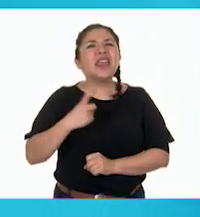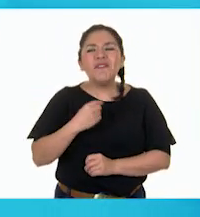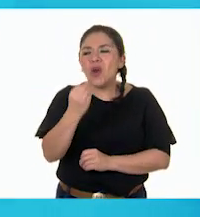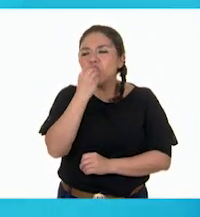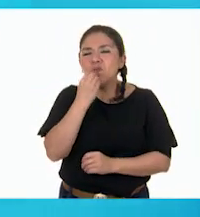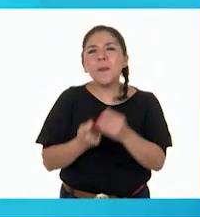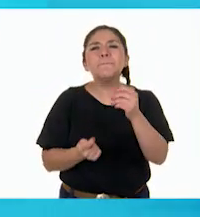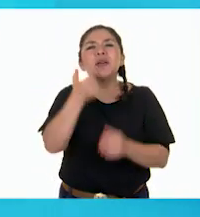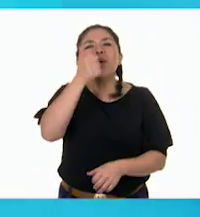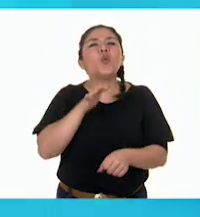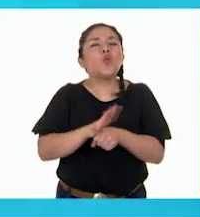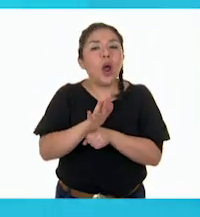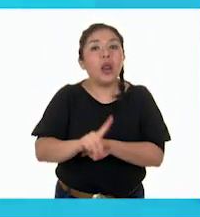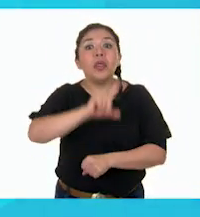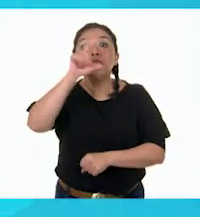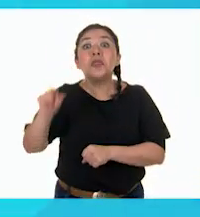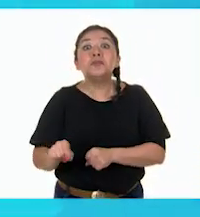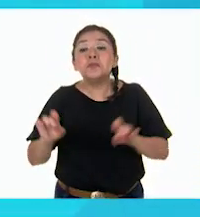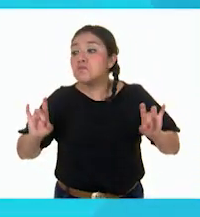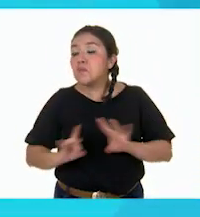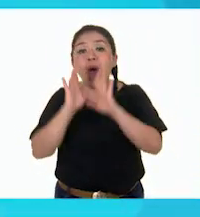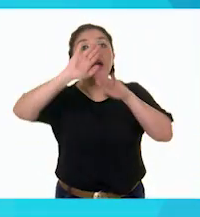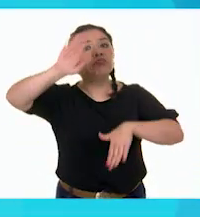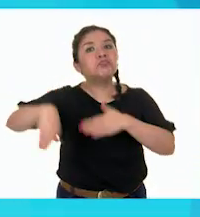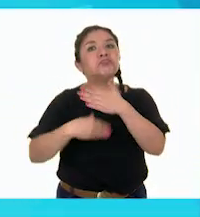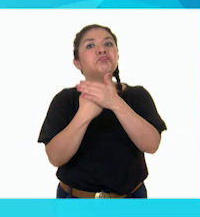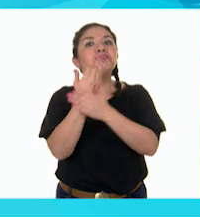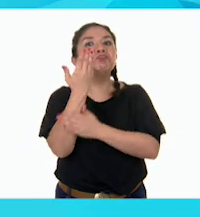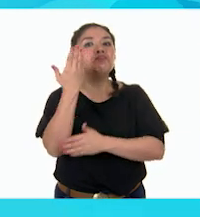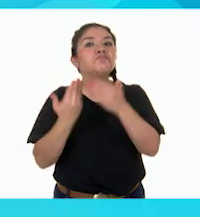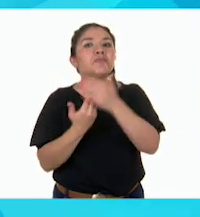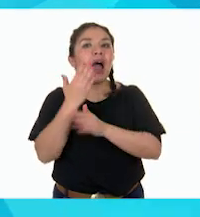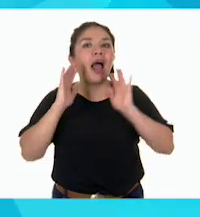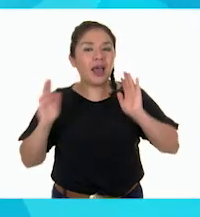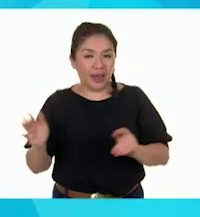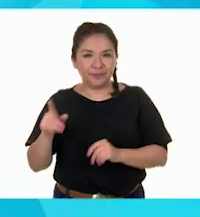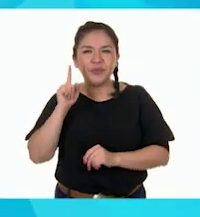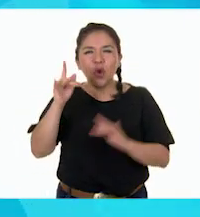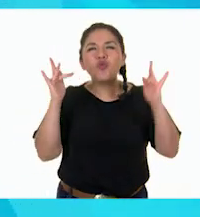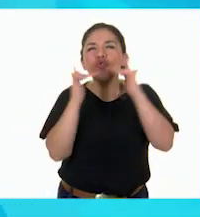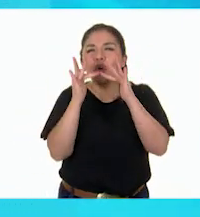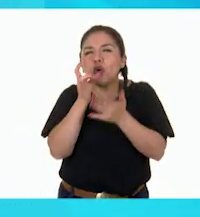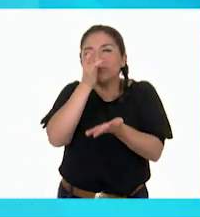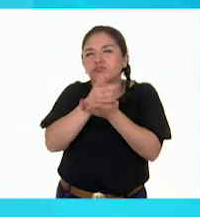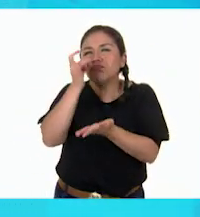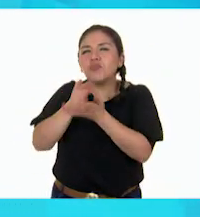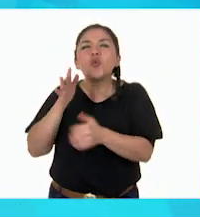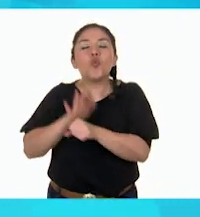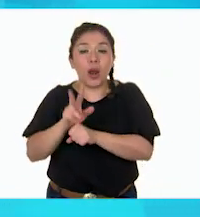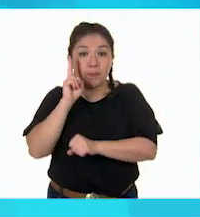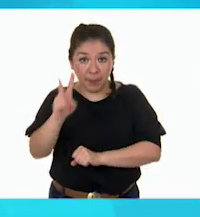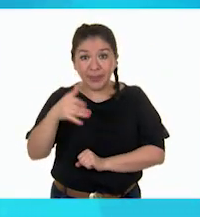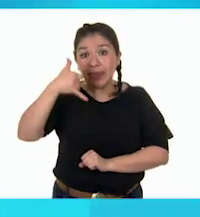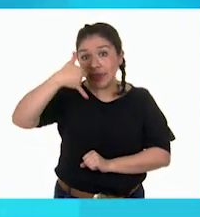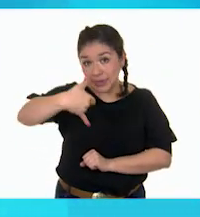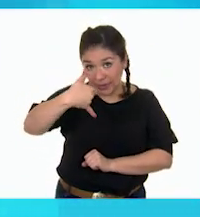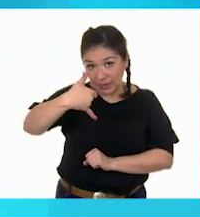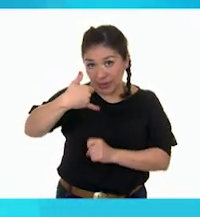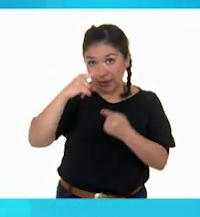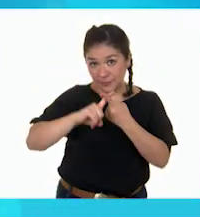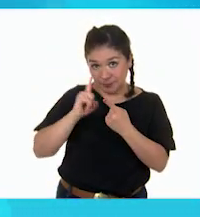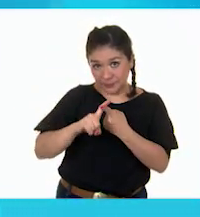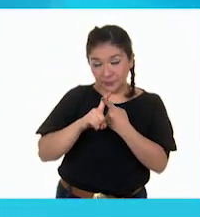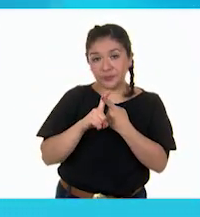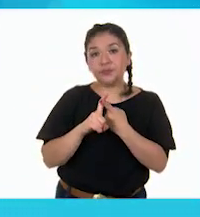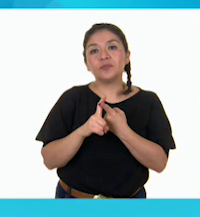primero. Y de repente se hizo de día. ¿Qué conectores identificas? Veo y.